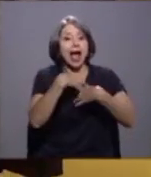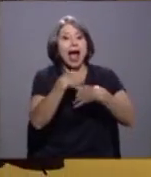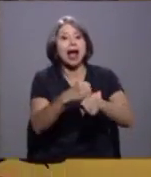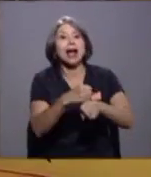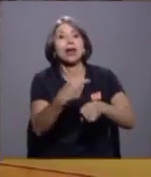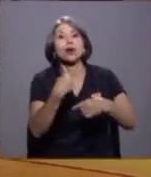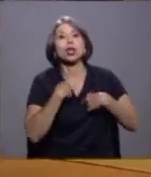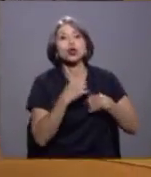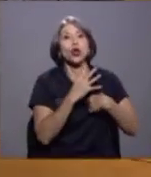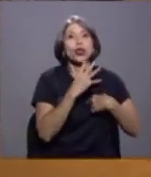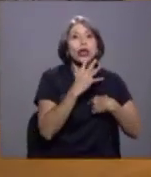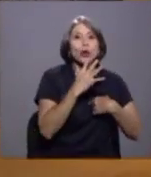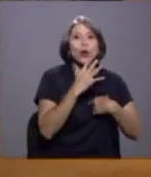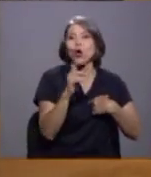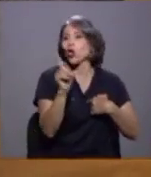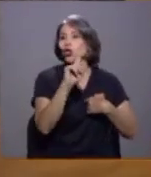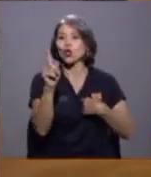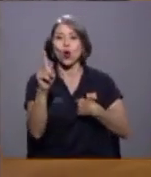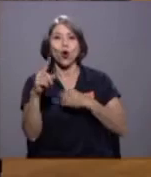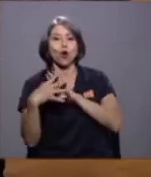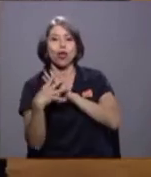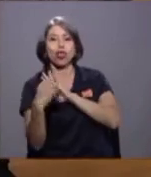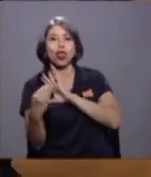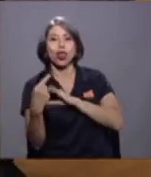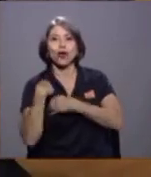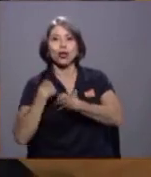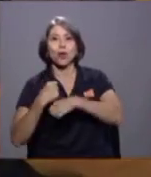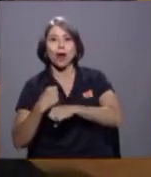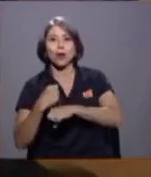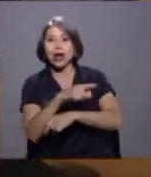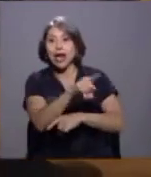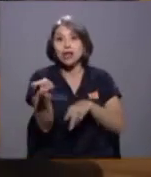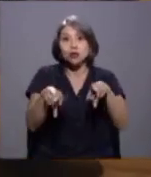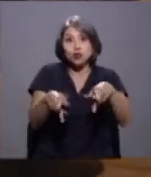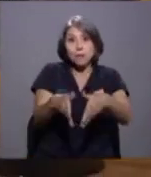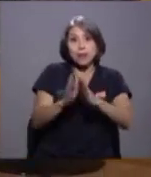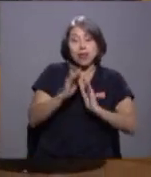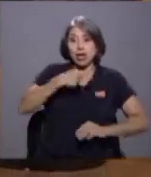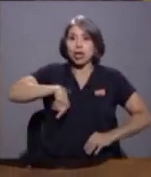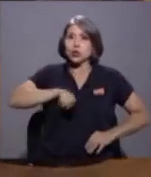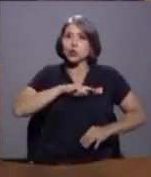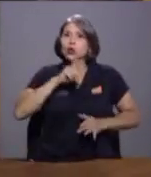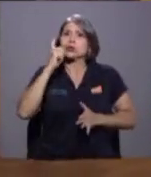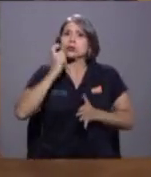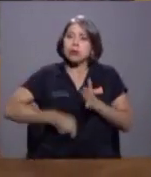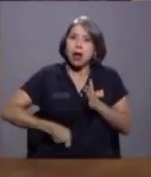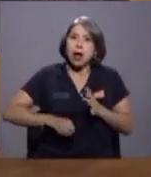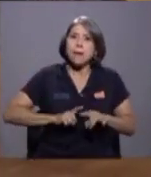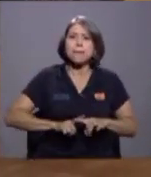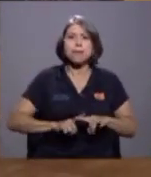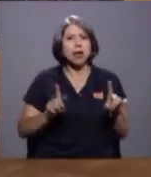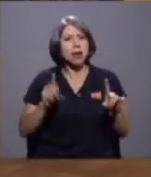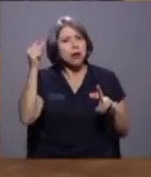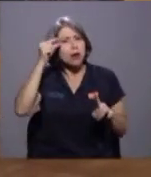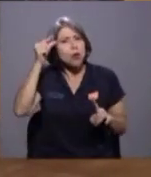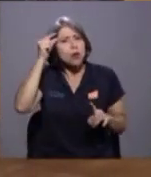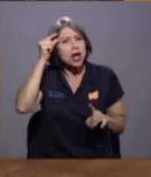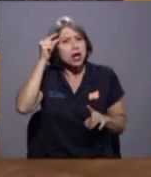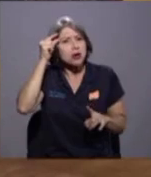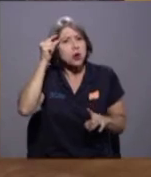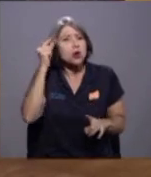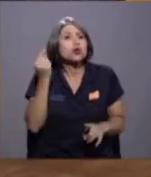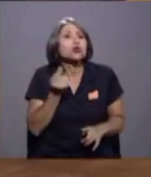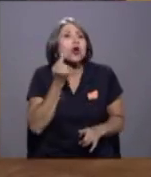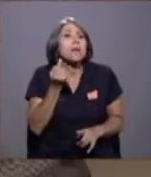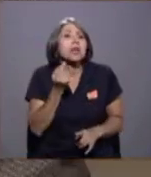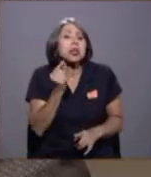hago, ¿verdad? Porque nos piden a los ciudadanos que nos soquemos la faja, pero el gobierno apenas tiene un poquito más de plata porque